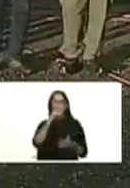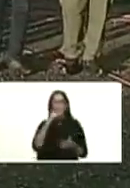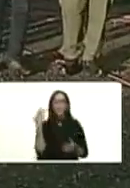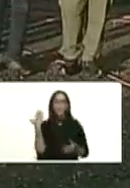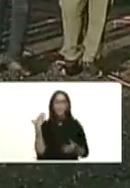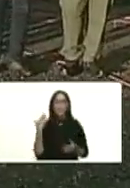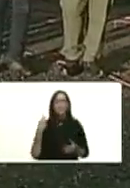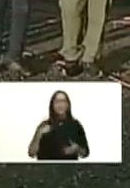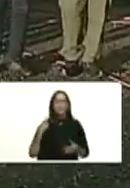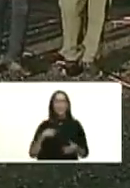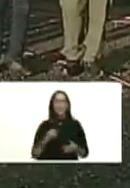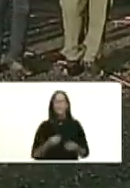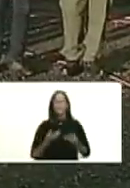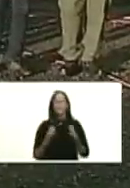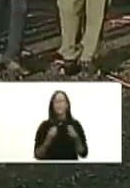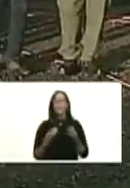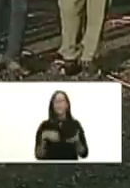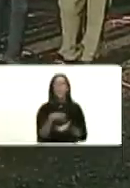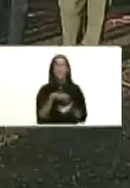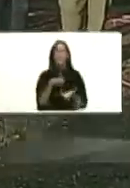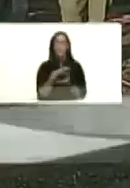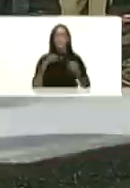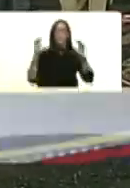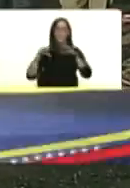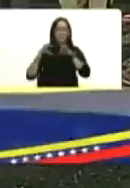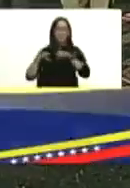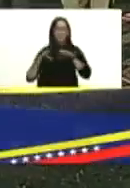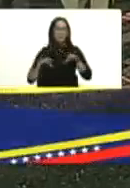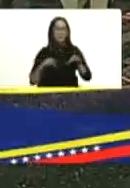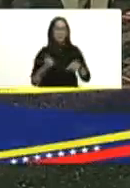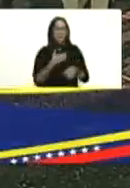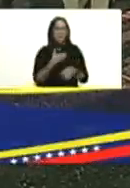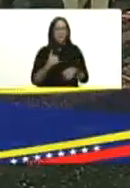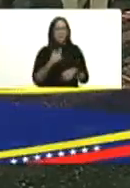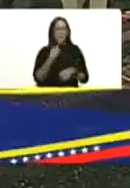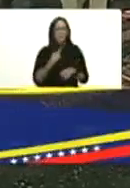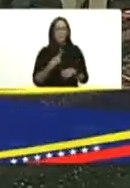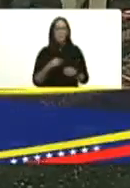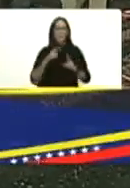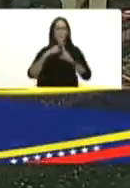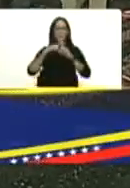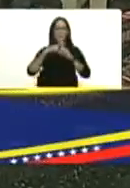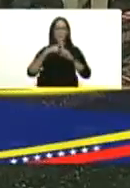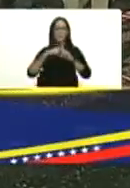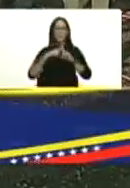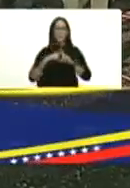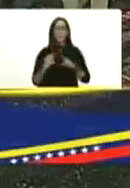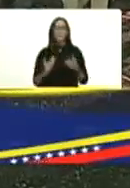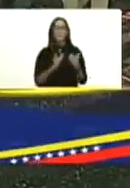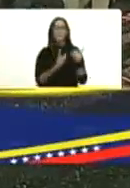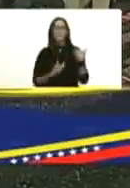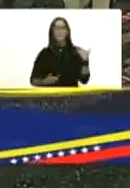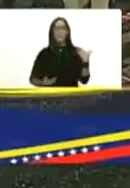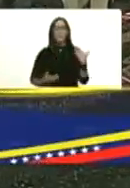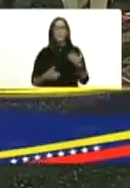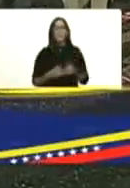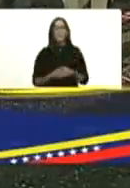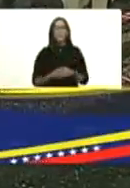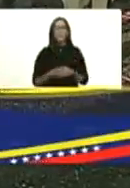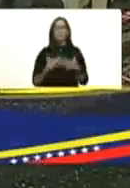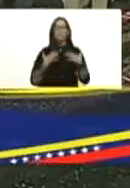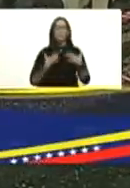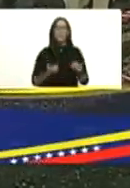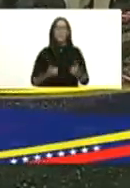estuvimos muy afectados por las lluvias quiero decirle de manera positiva presidente que hemos recuperado